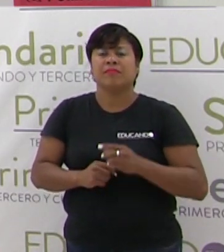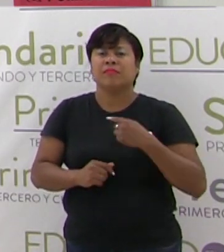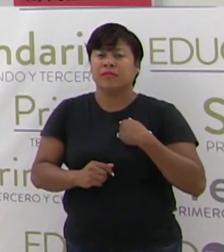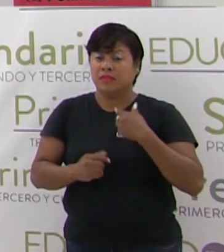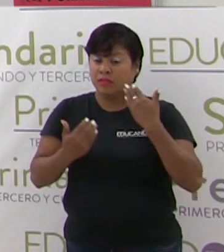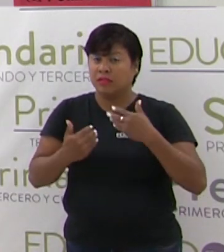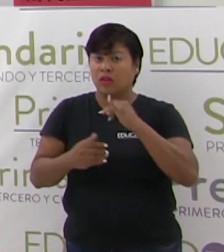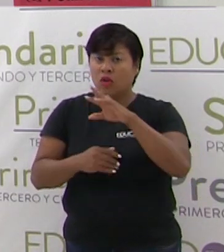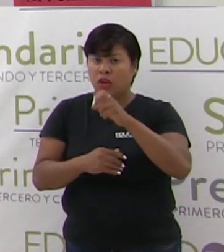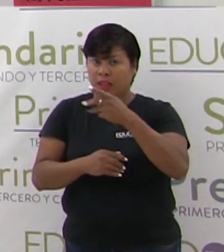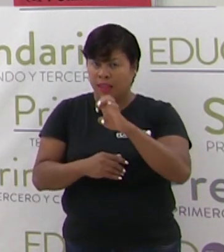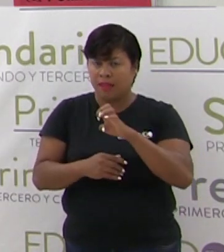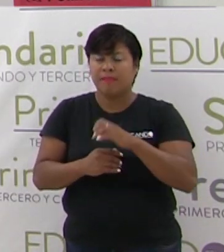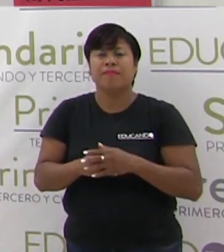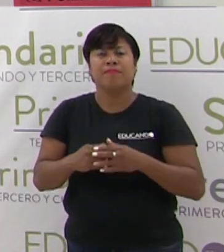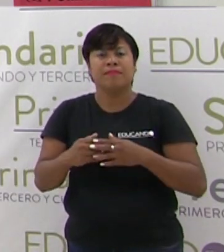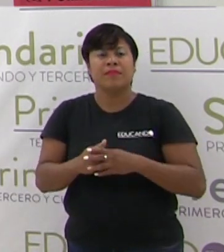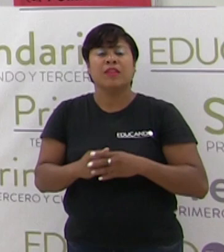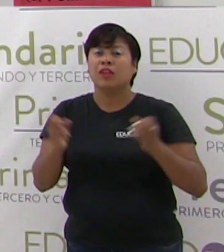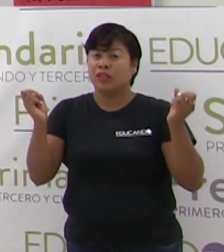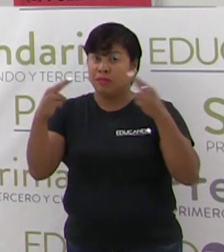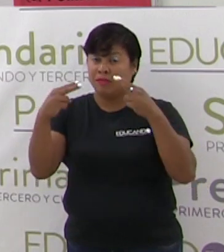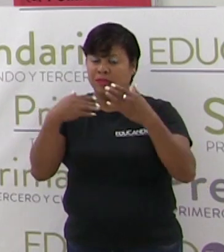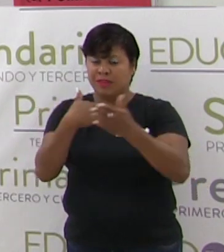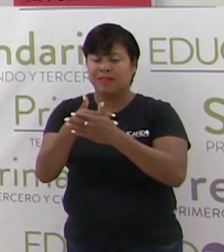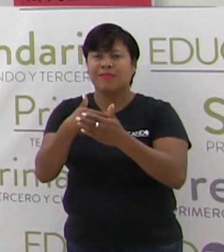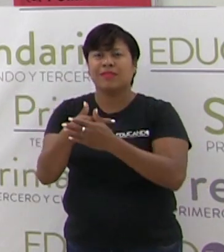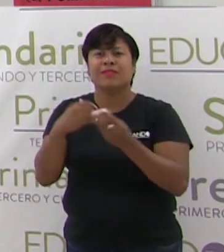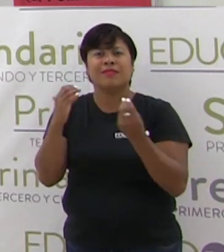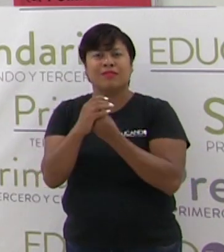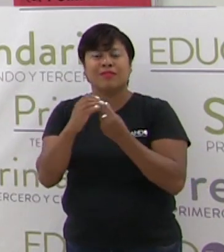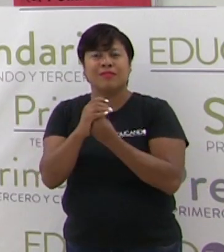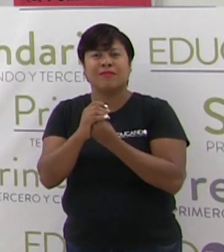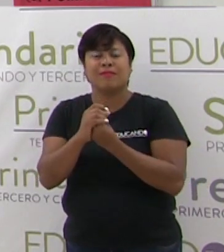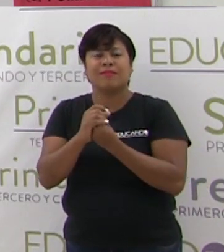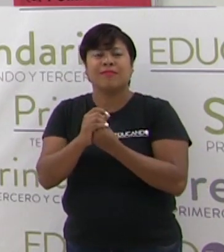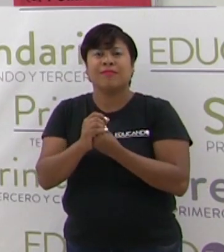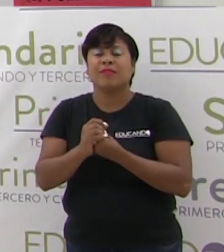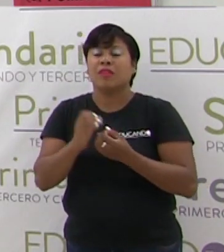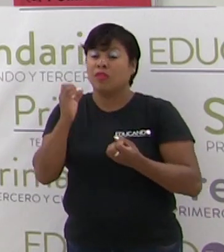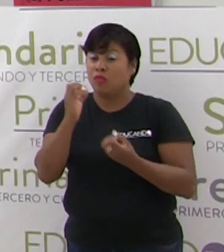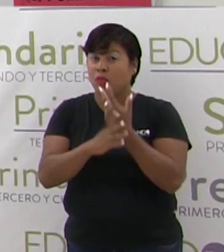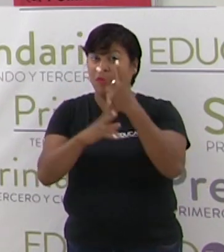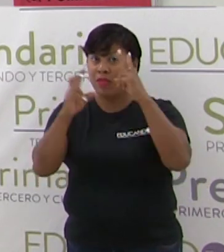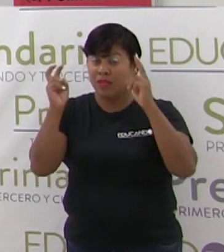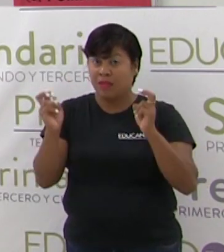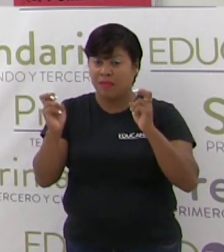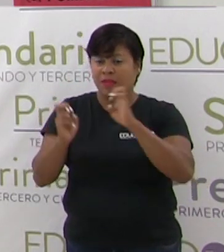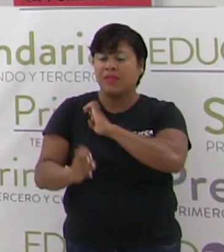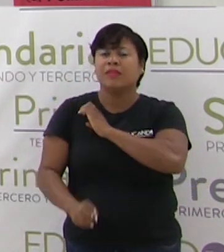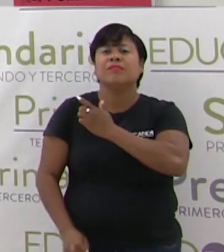decirles que soy Jorge Blancas Moreno y que nos vemos en la próxima sesión con un nuevo